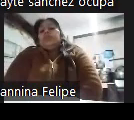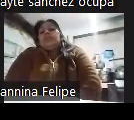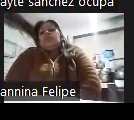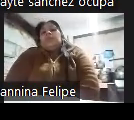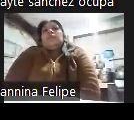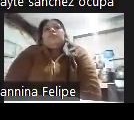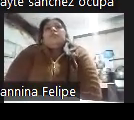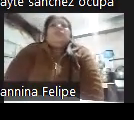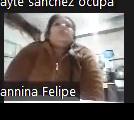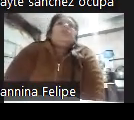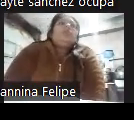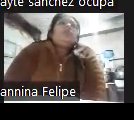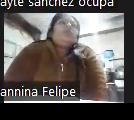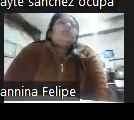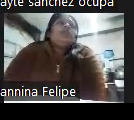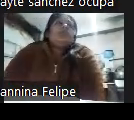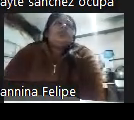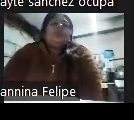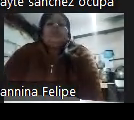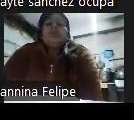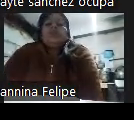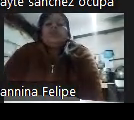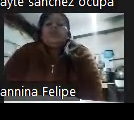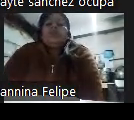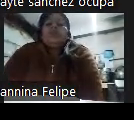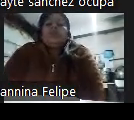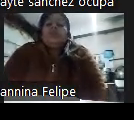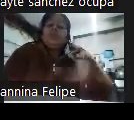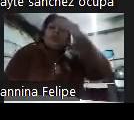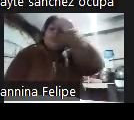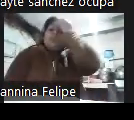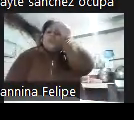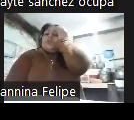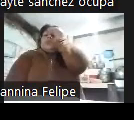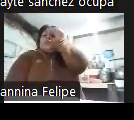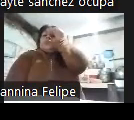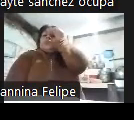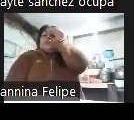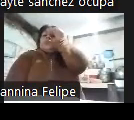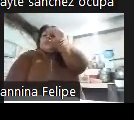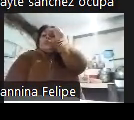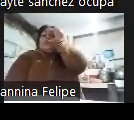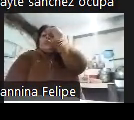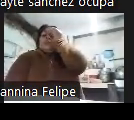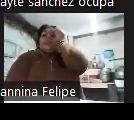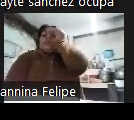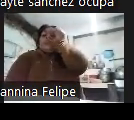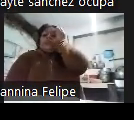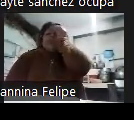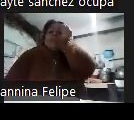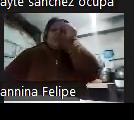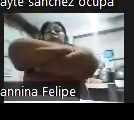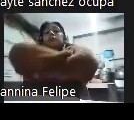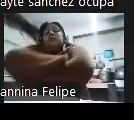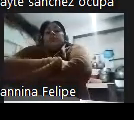regresamos entonces, esto Maxi recién empieza. Vamos a la pausa. Así es, Mabel. Vamos a la pausa.